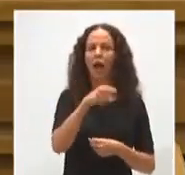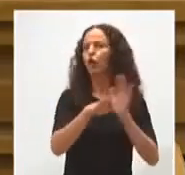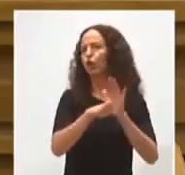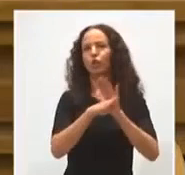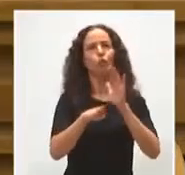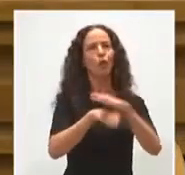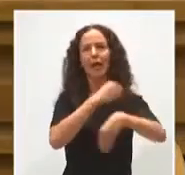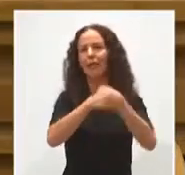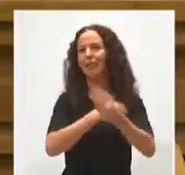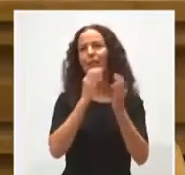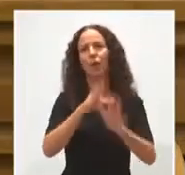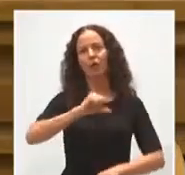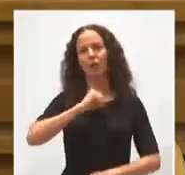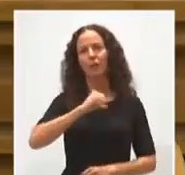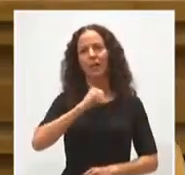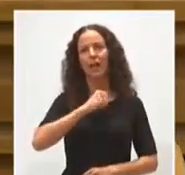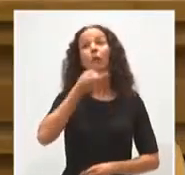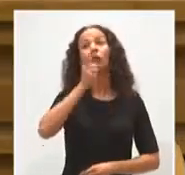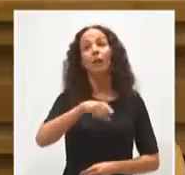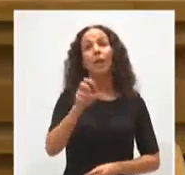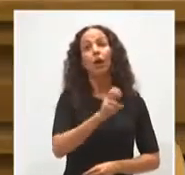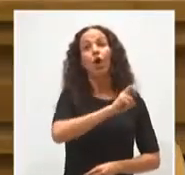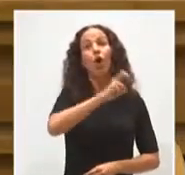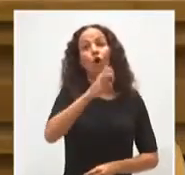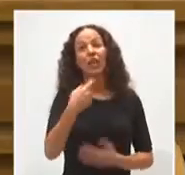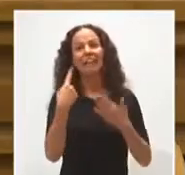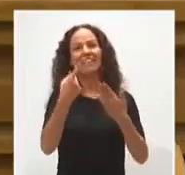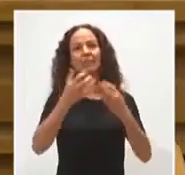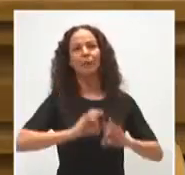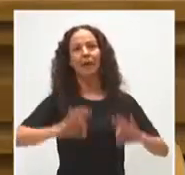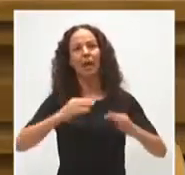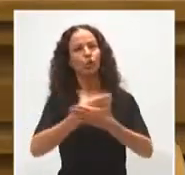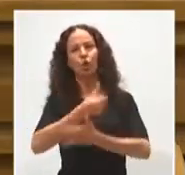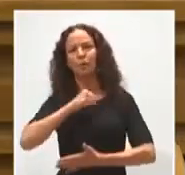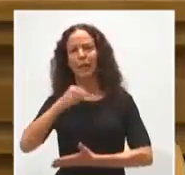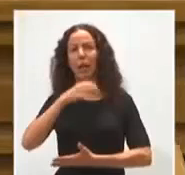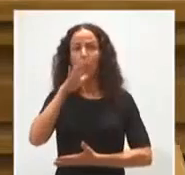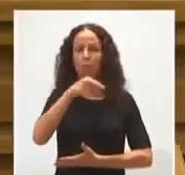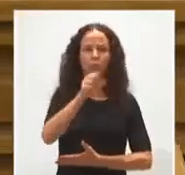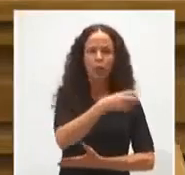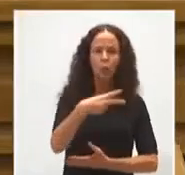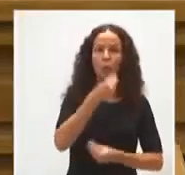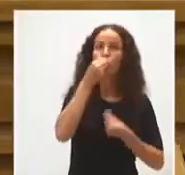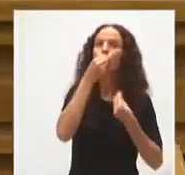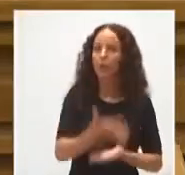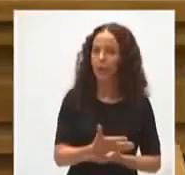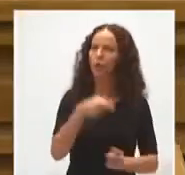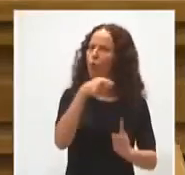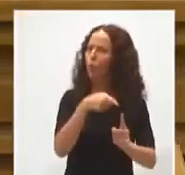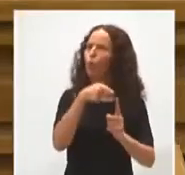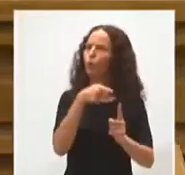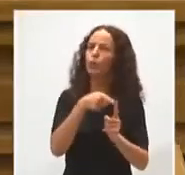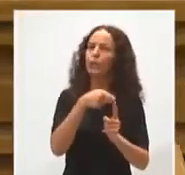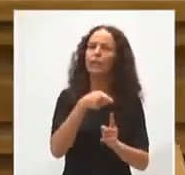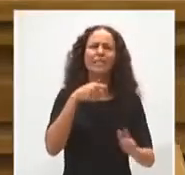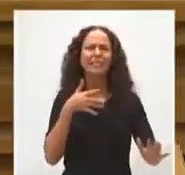tomelloso a otras seis especialidades en todos los hospitales está resultando muy bien es muy útil y realmente es un